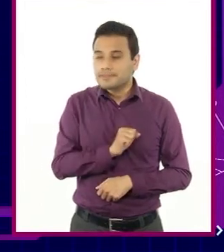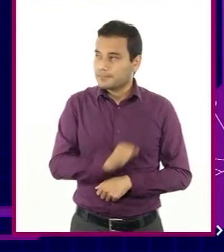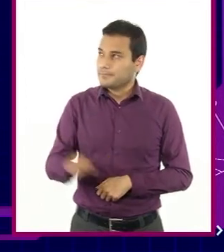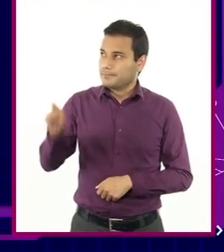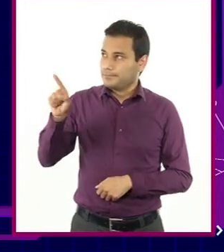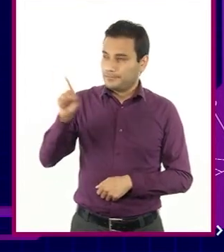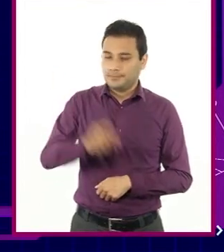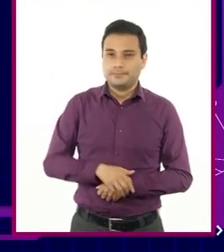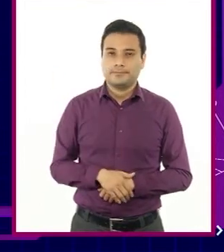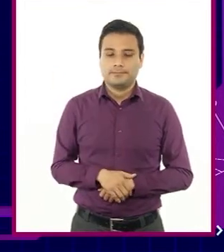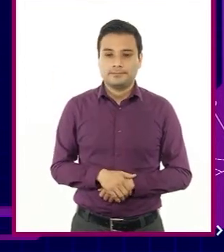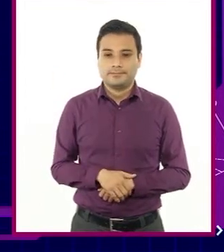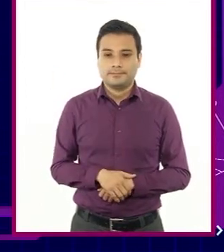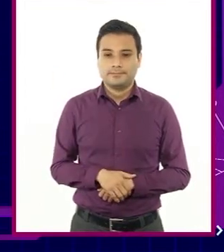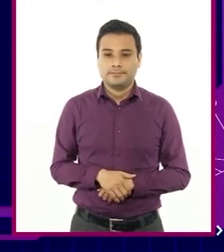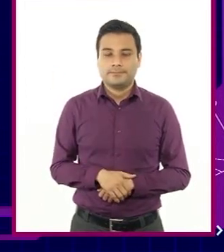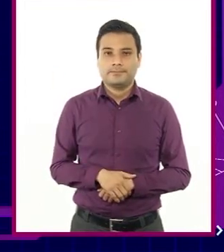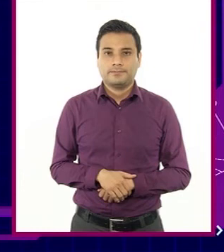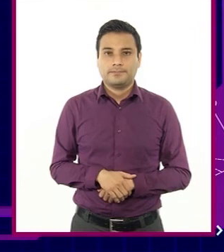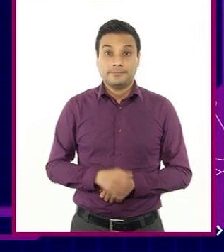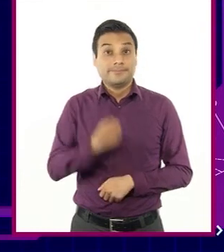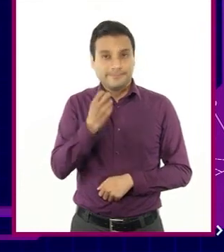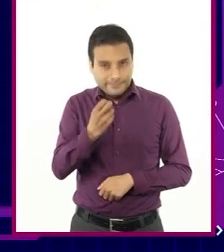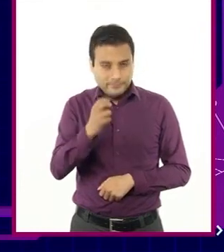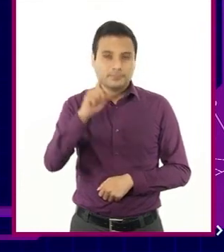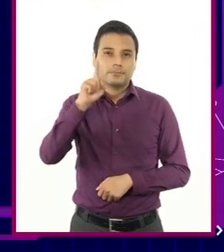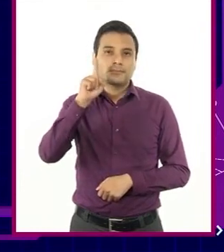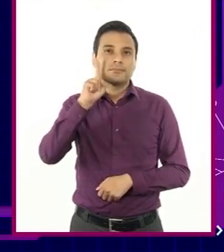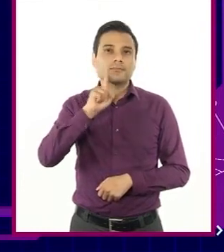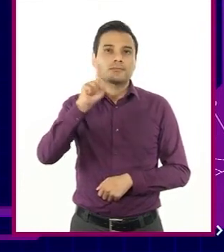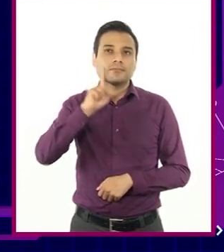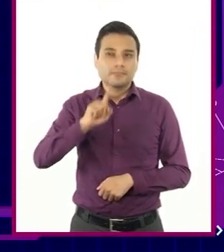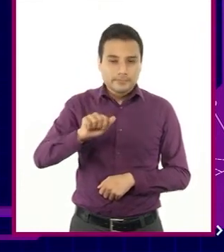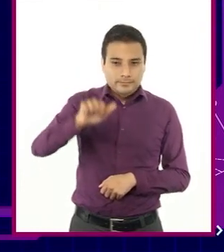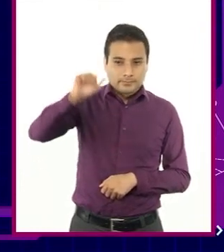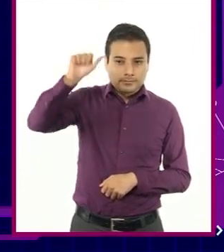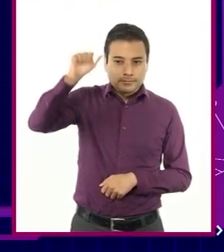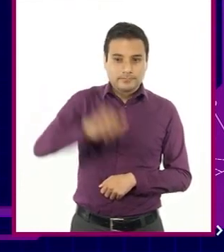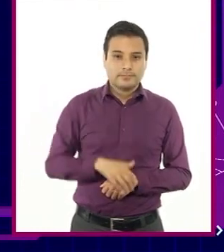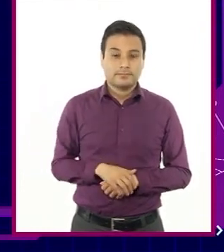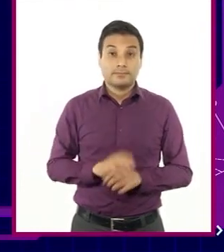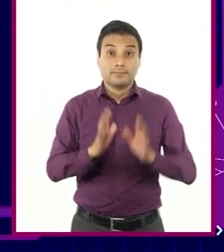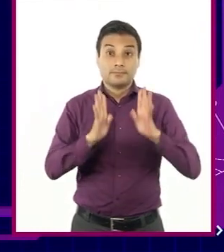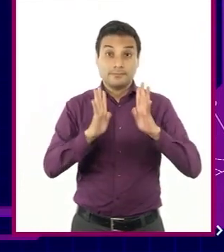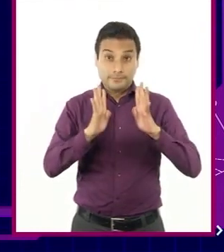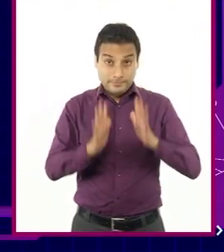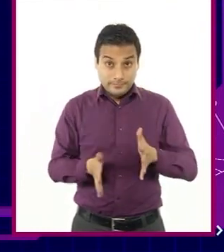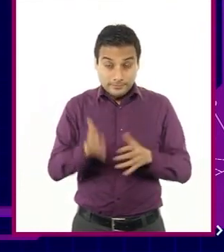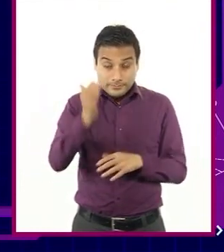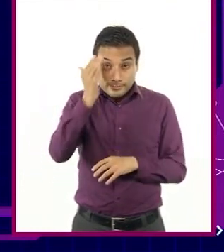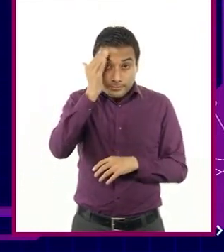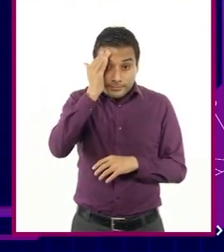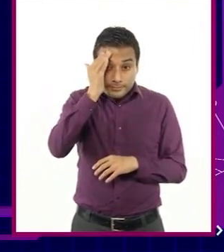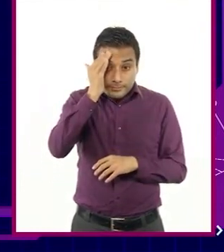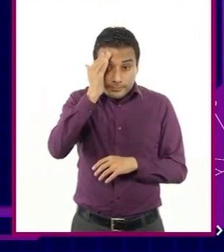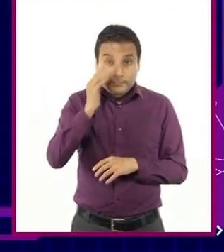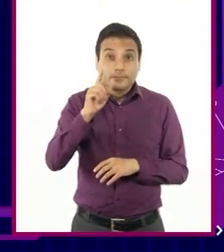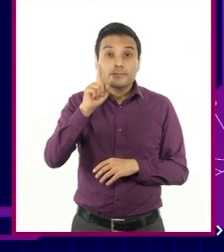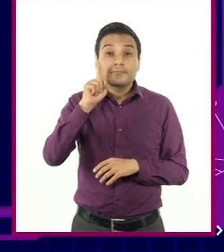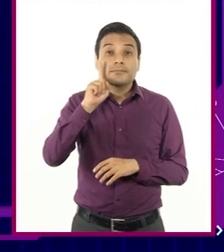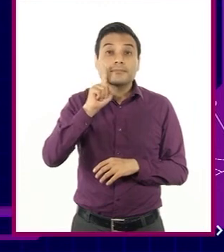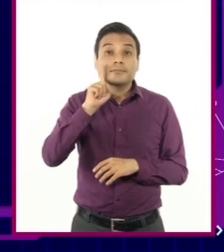0.00161 kilómetros, que corresponde a la estatura de Jessica. Una vez que sabemos que la estatura de Jessica es